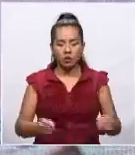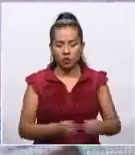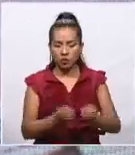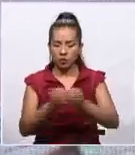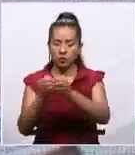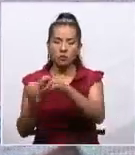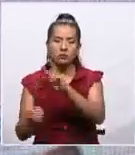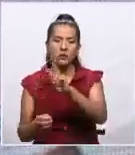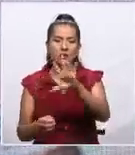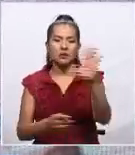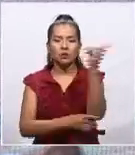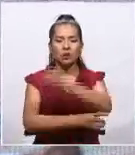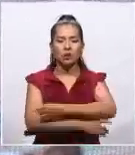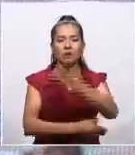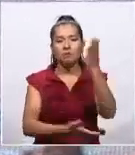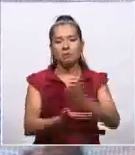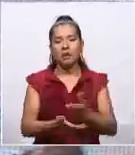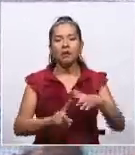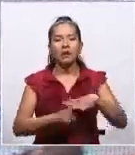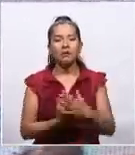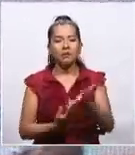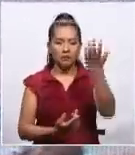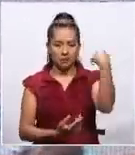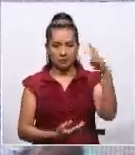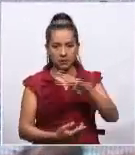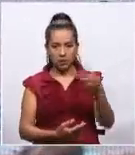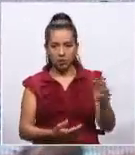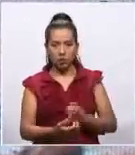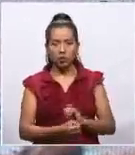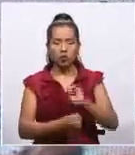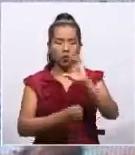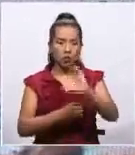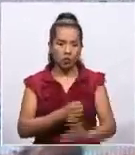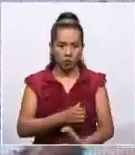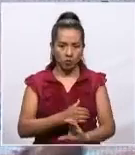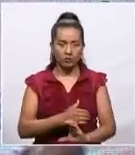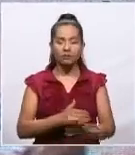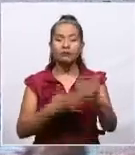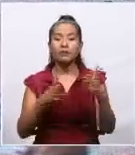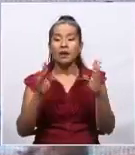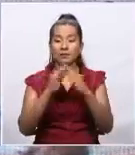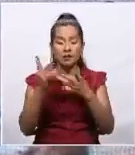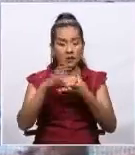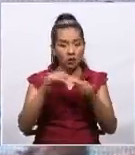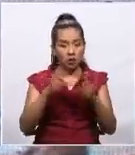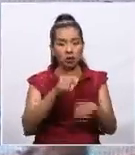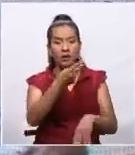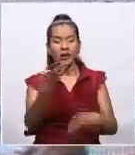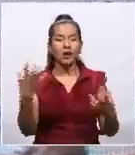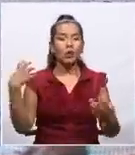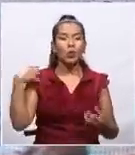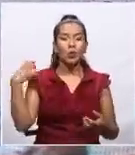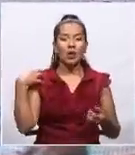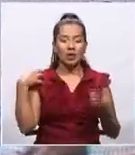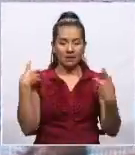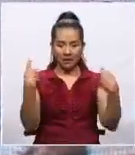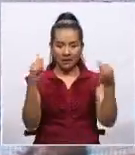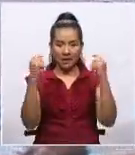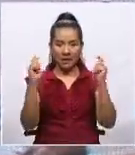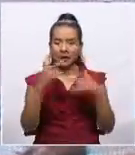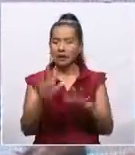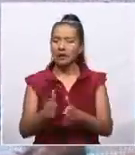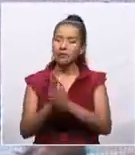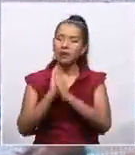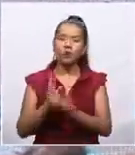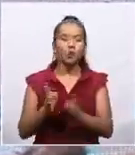25 días de paro desde que empezó el pasado 22 de octubre. Atención a las siguientes historias de dueños de comercios que piden, que claman,